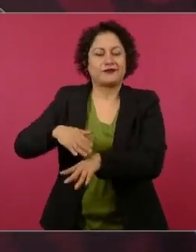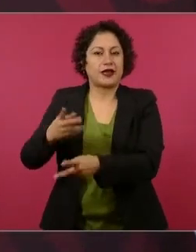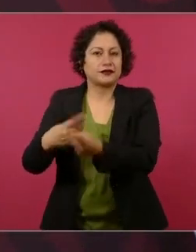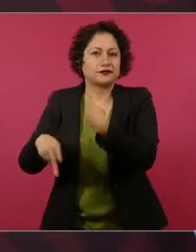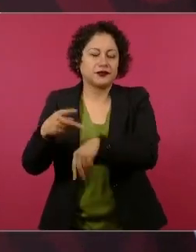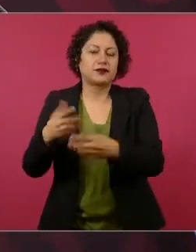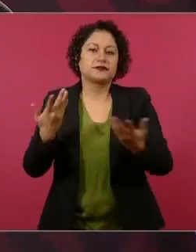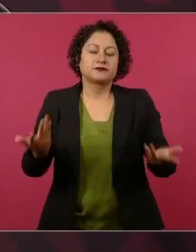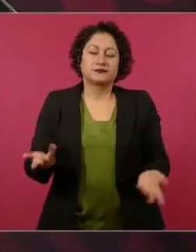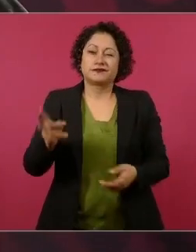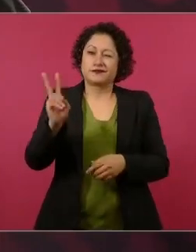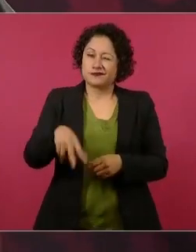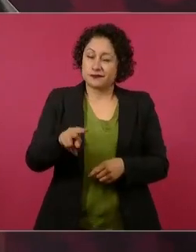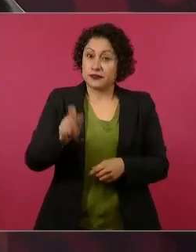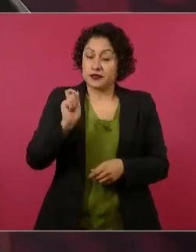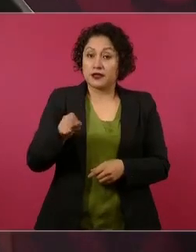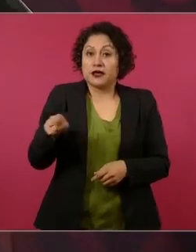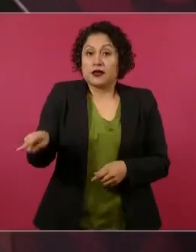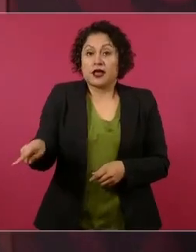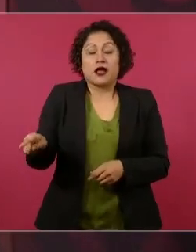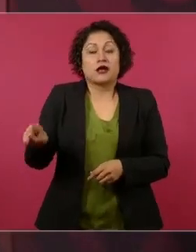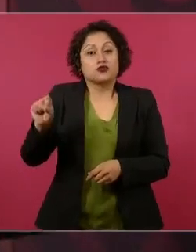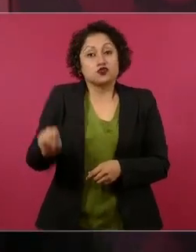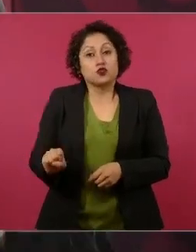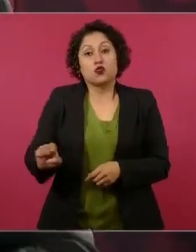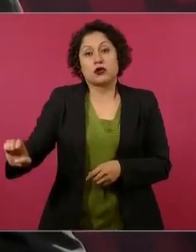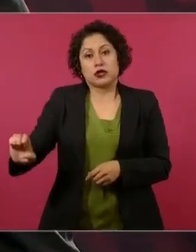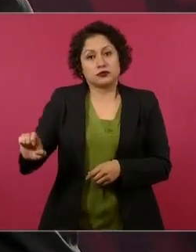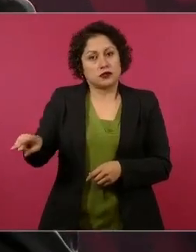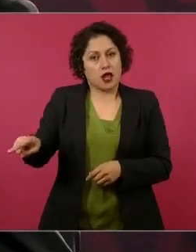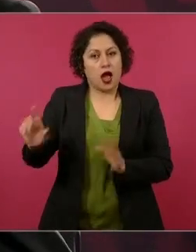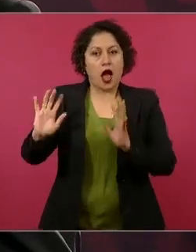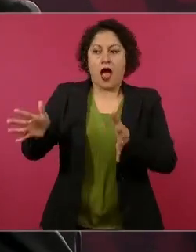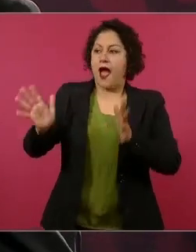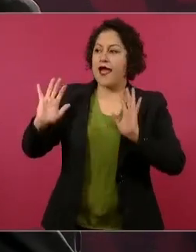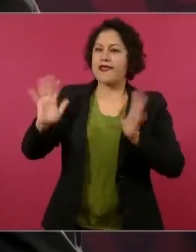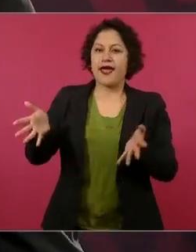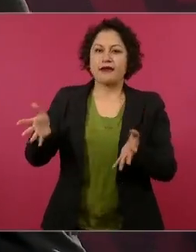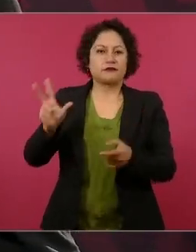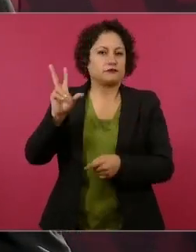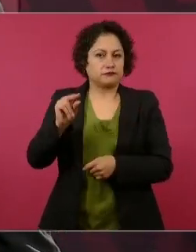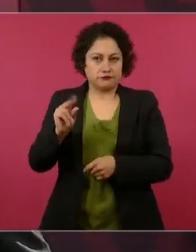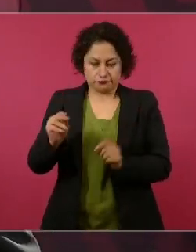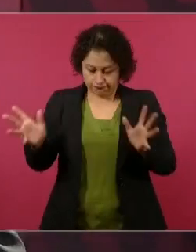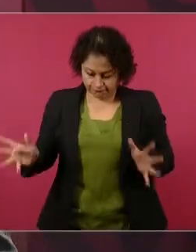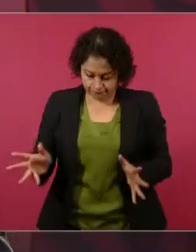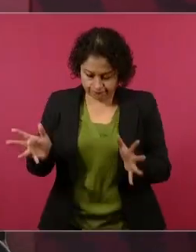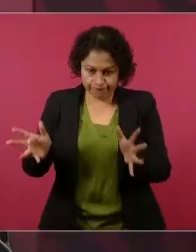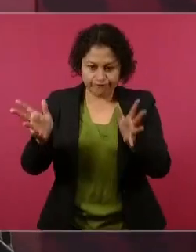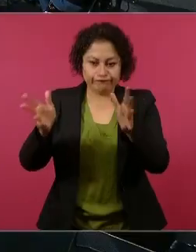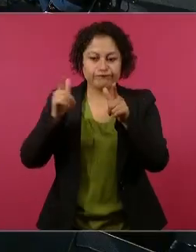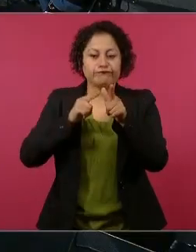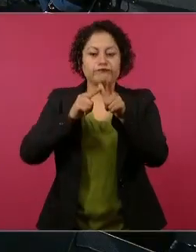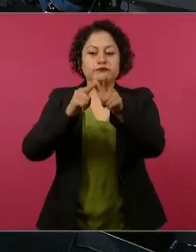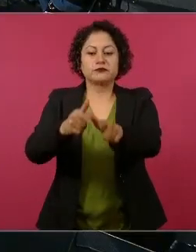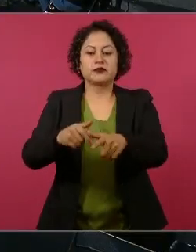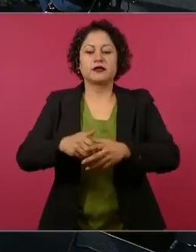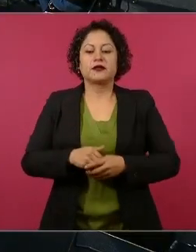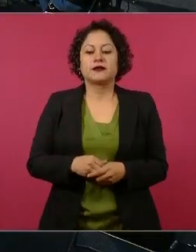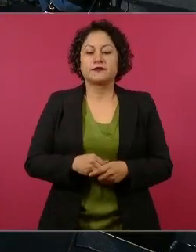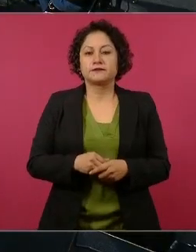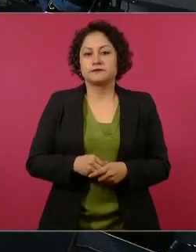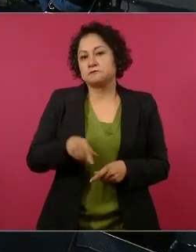a seguir habiendo desarrollo en el sureste, se tiene que construir, y así lo ofreció